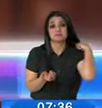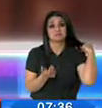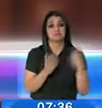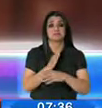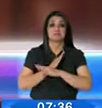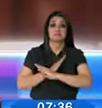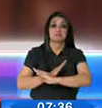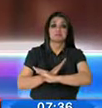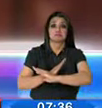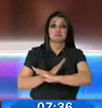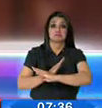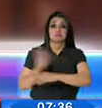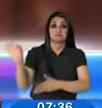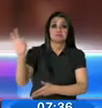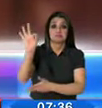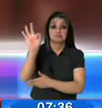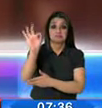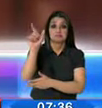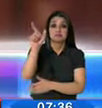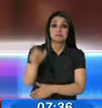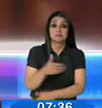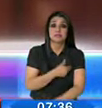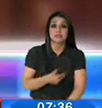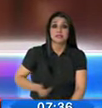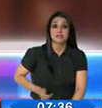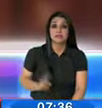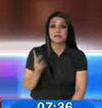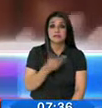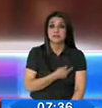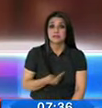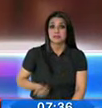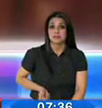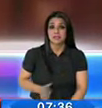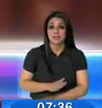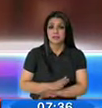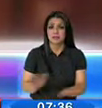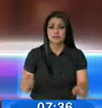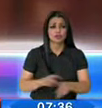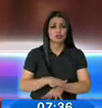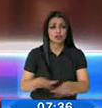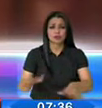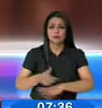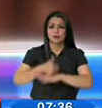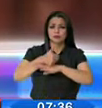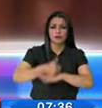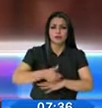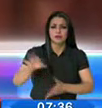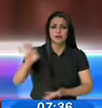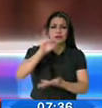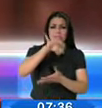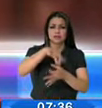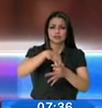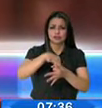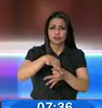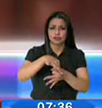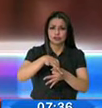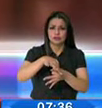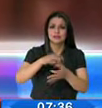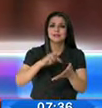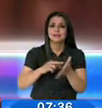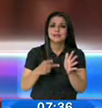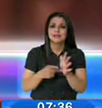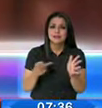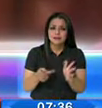o blindar el que sea solo para presidente o vicepresidente de la República. Estamos planteándolo para todas las autoridades de elección popular, porque es